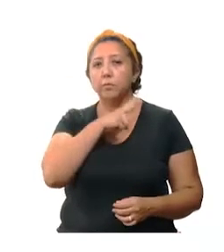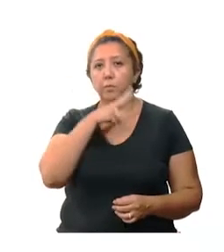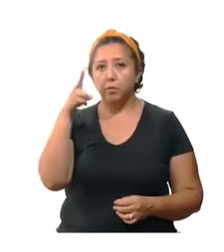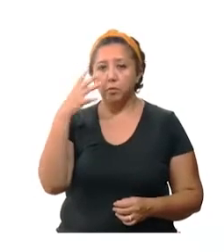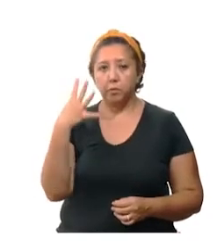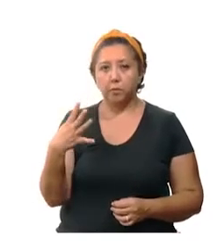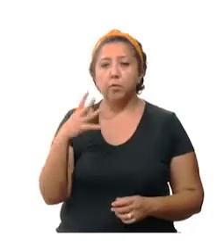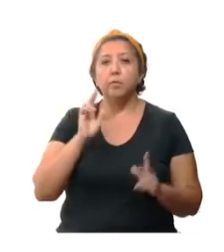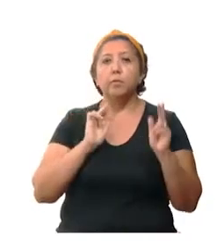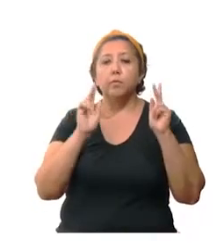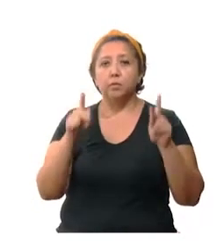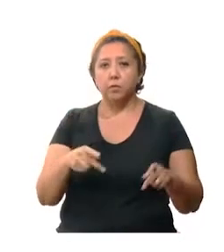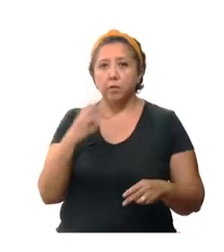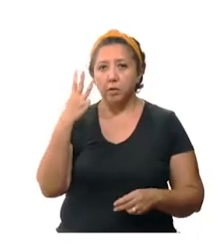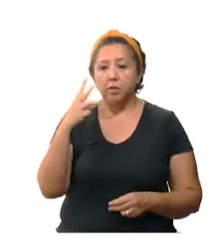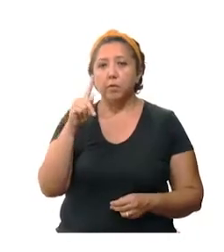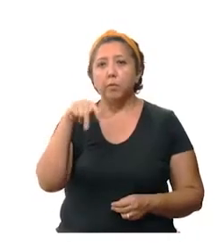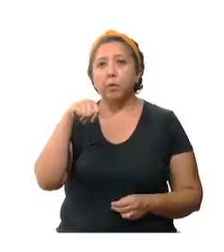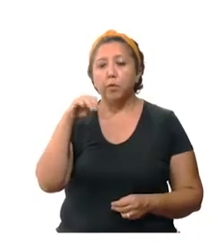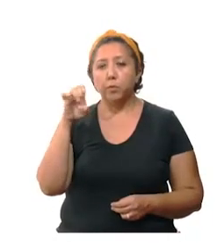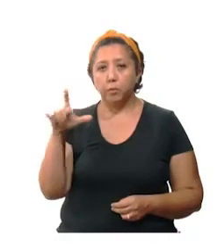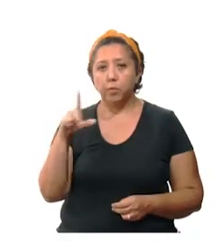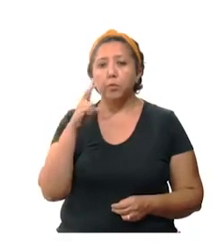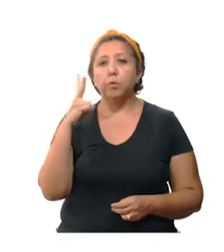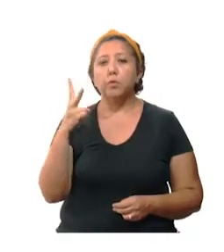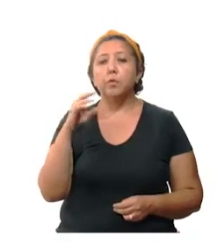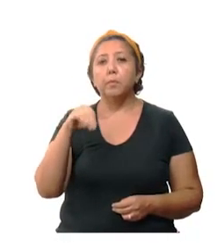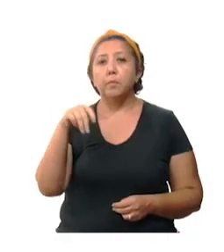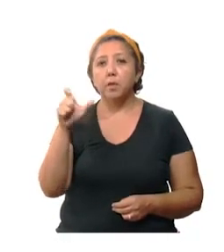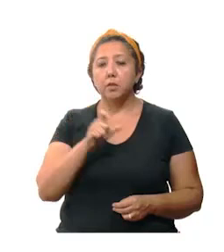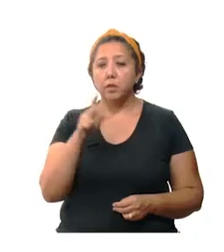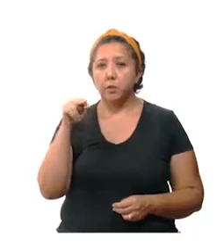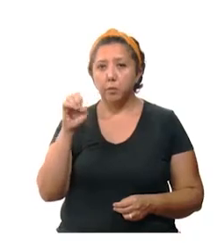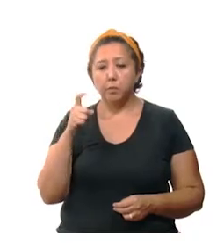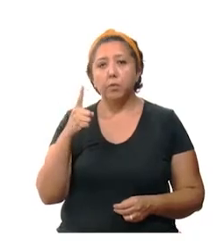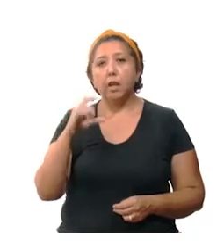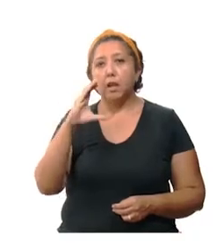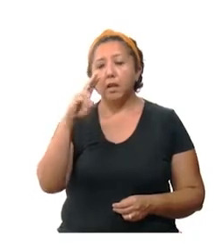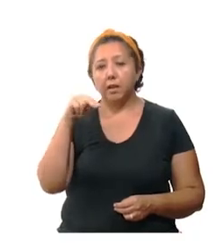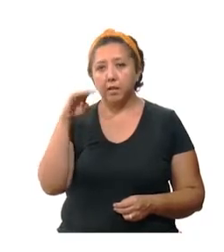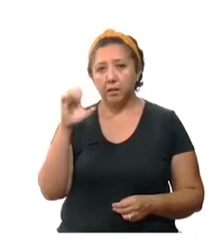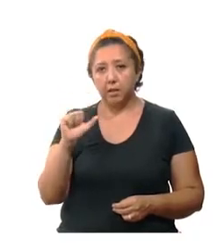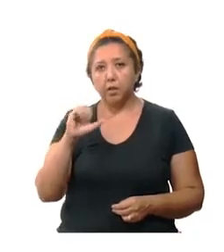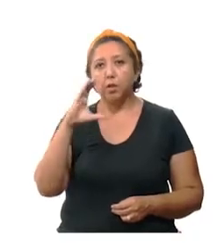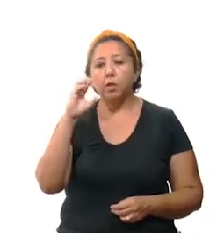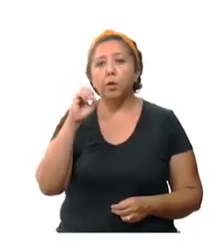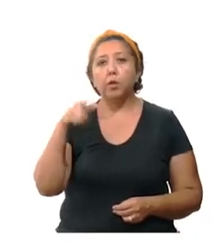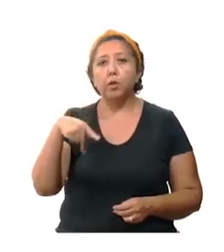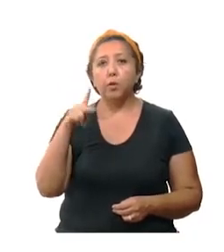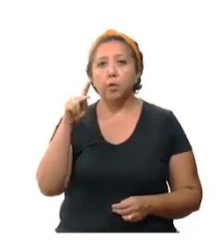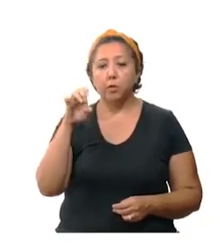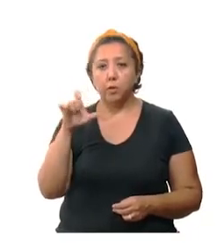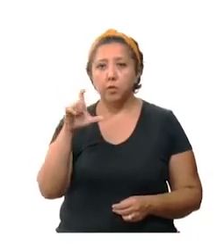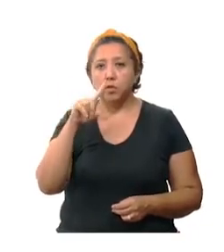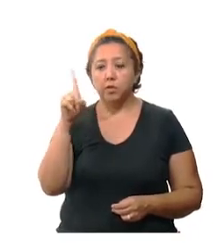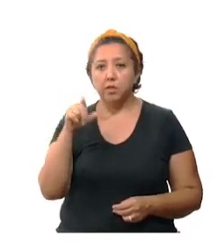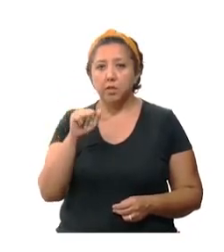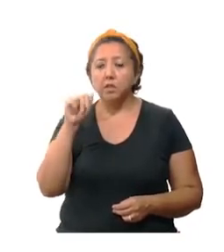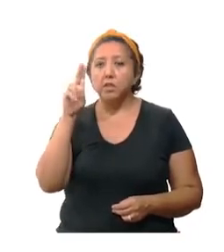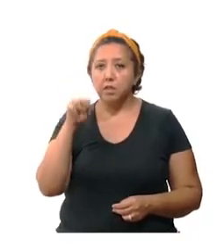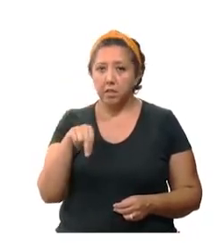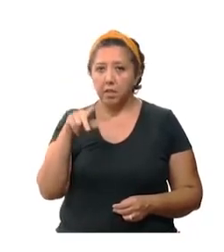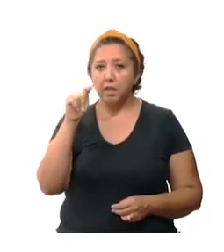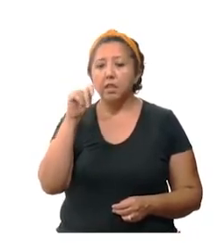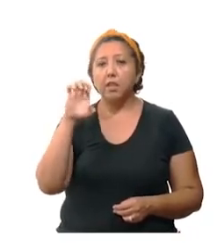Valladolid, 4 en Progreso, 3 en Motul, 2 en Maxcanú y en Tecash, 1 en Acanqué, Concal, San,